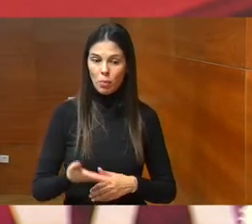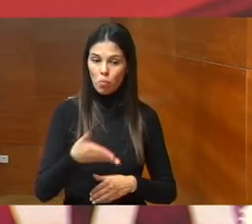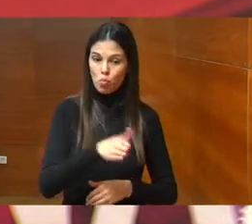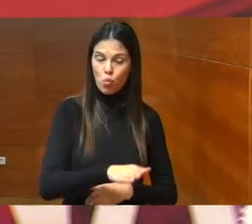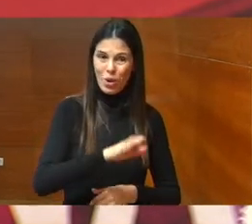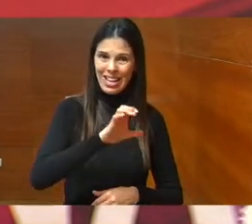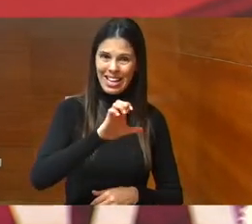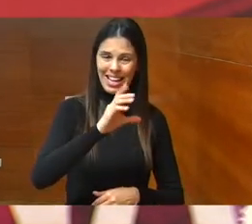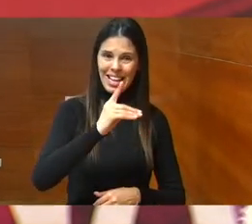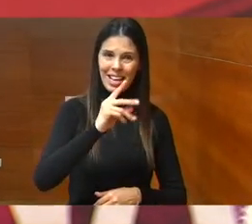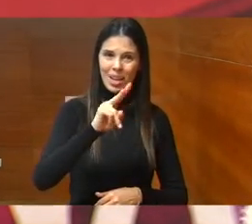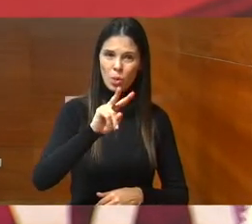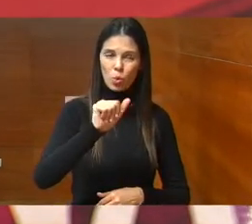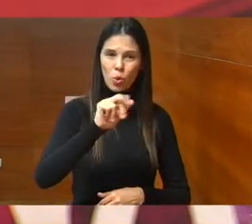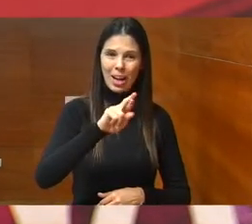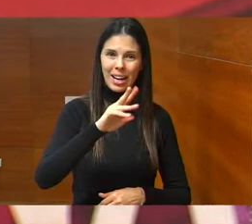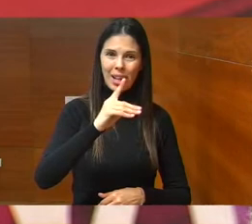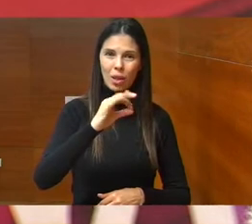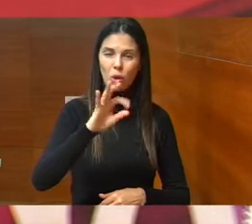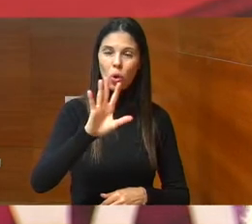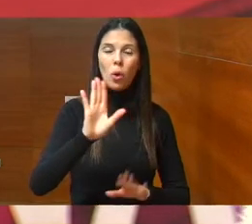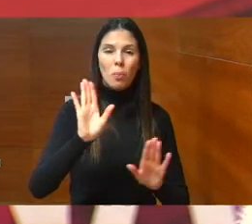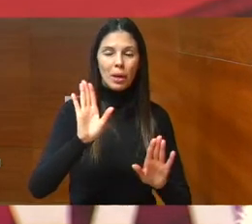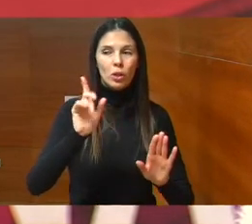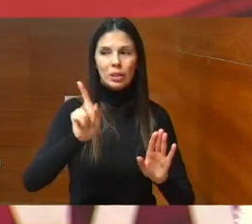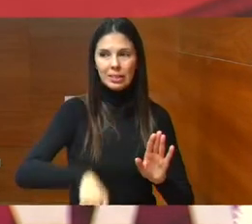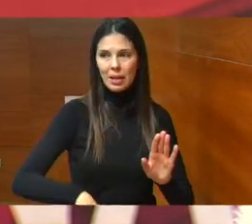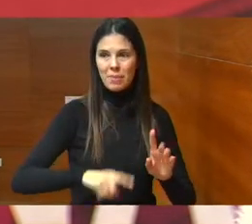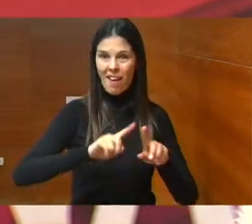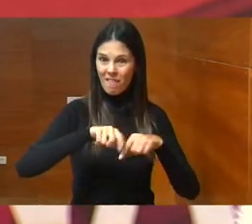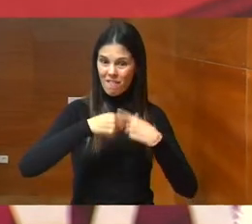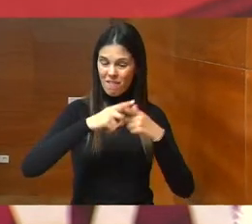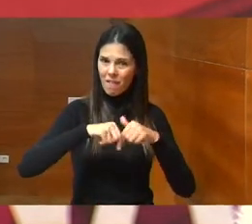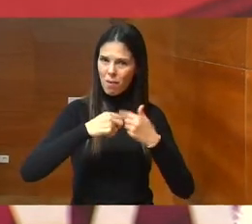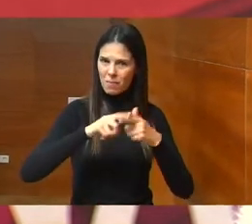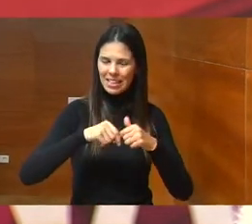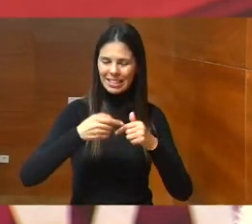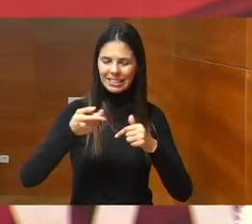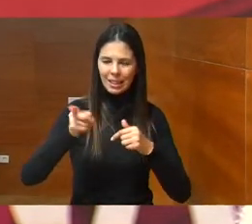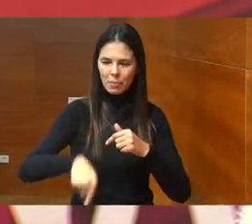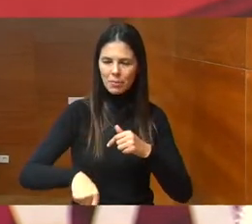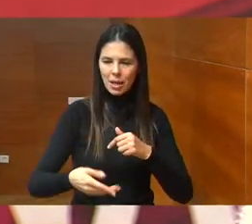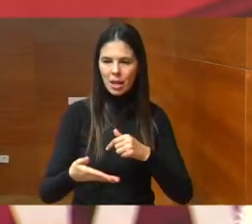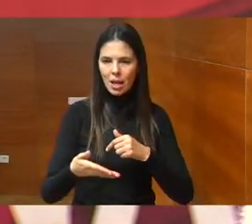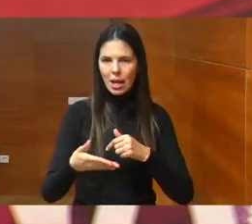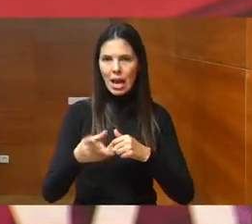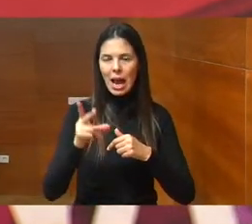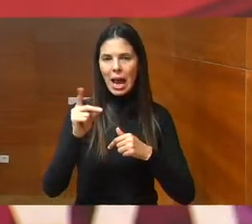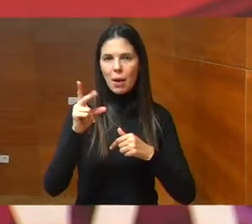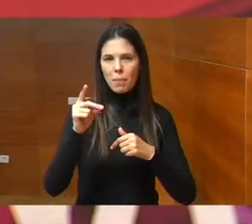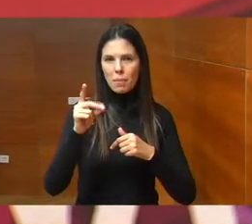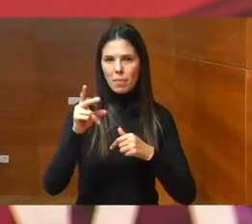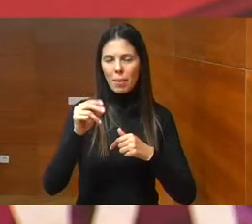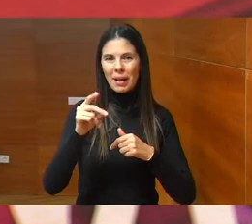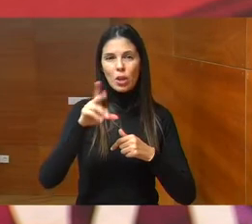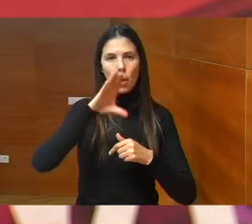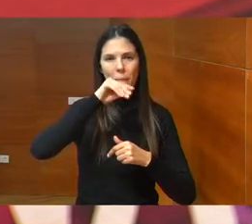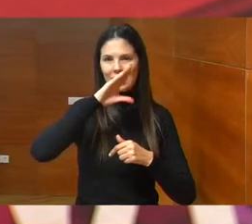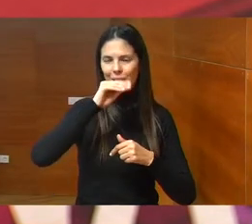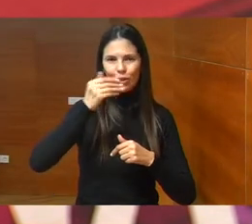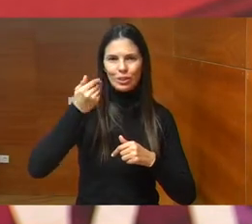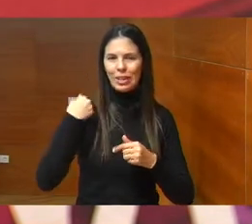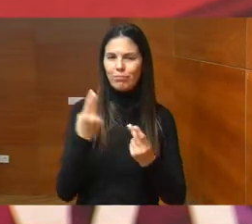Eduardo por costo pero también por esta Ramada familia se hace perder o apellido Patiño